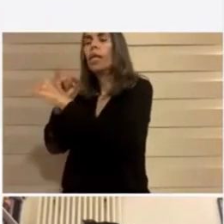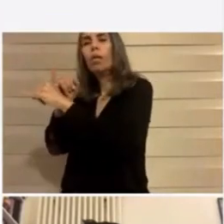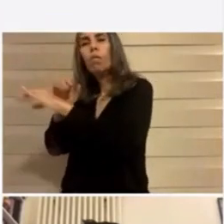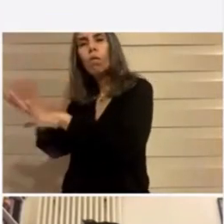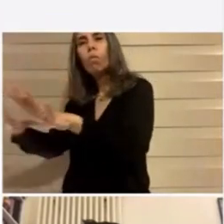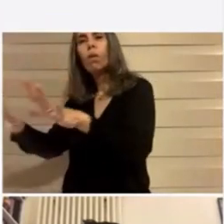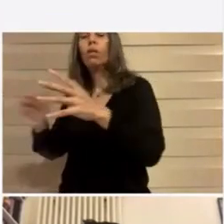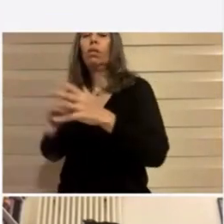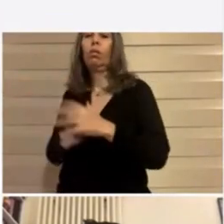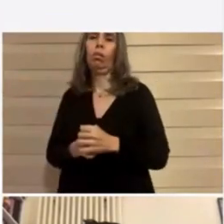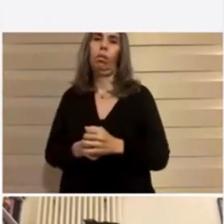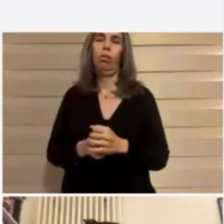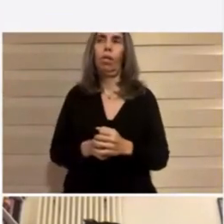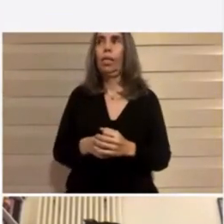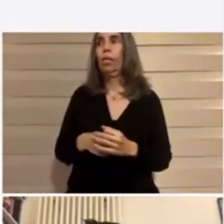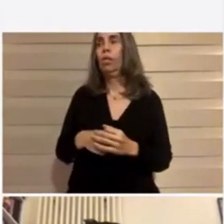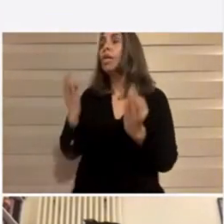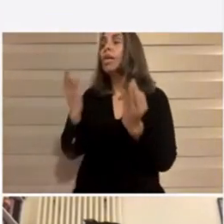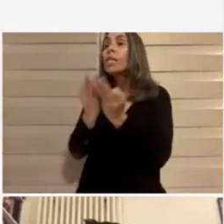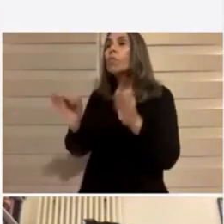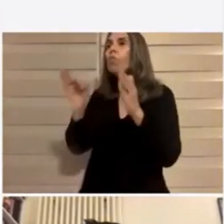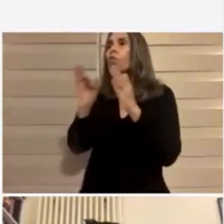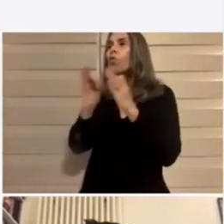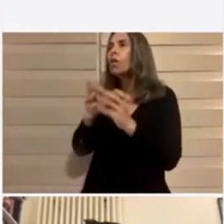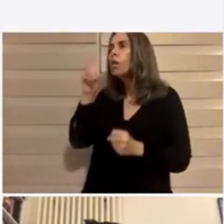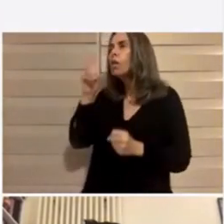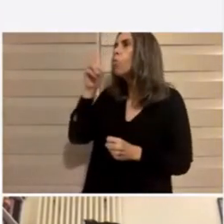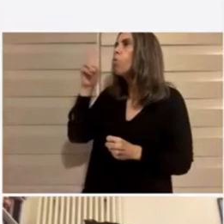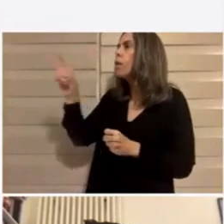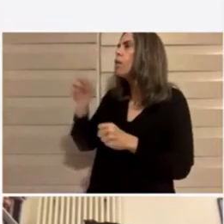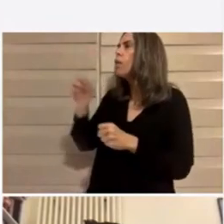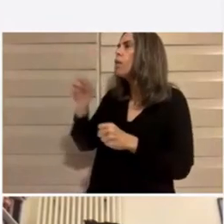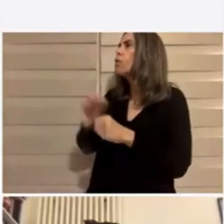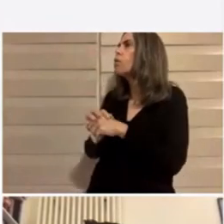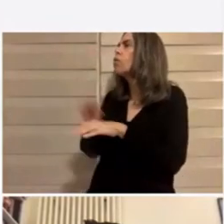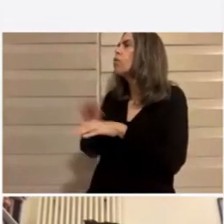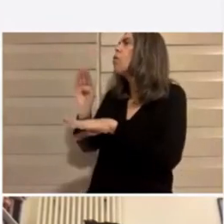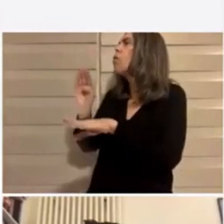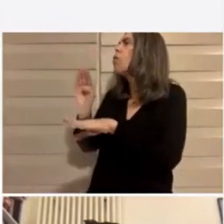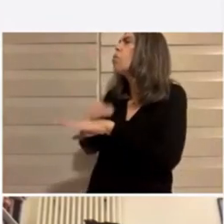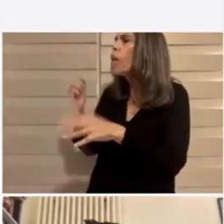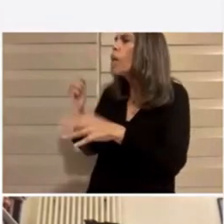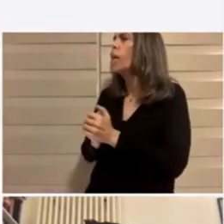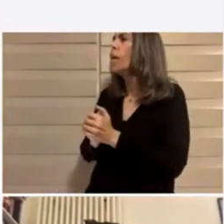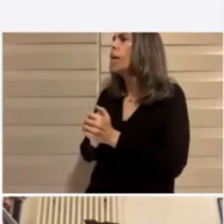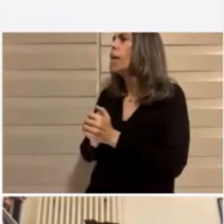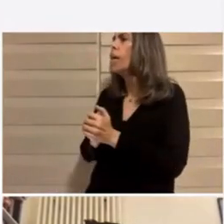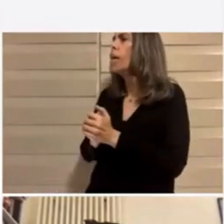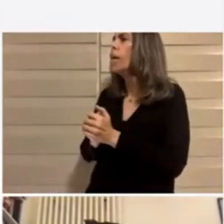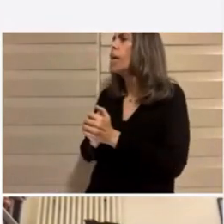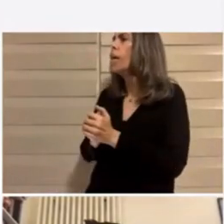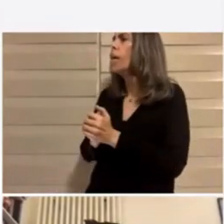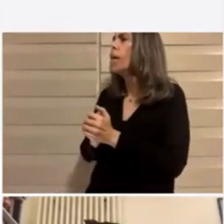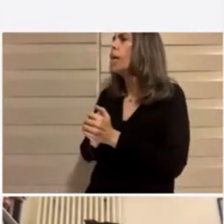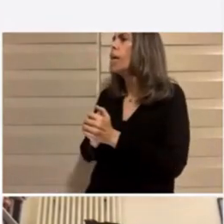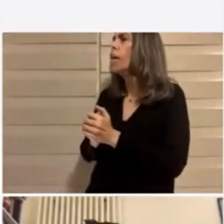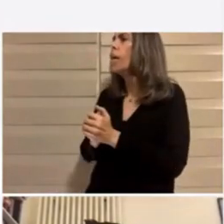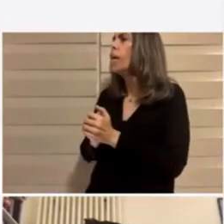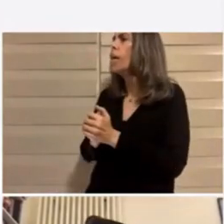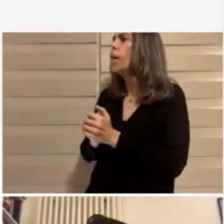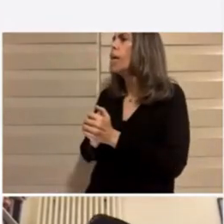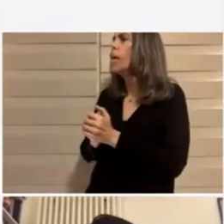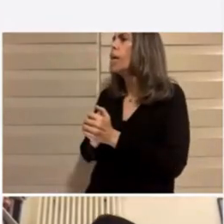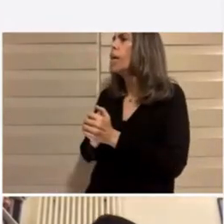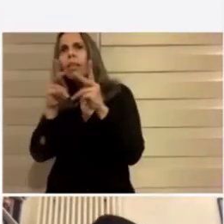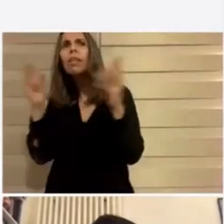también, si van acompañados, platiquen con quien van acompañados y vayan sacándole jugo a la visita. Creo